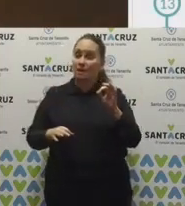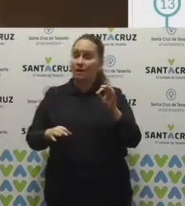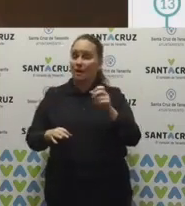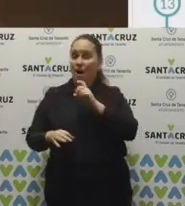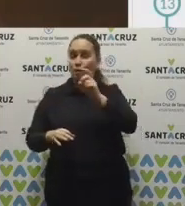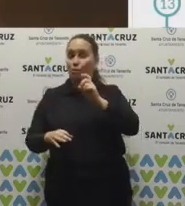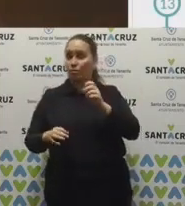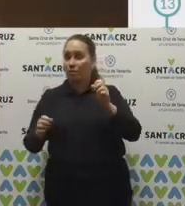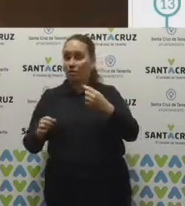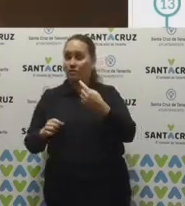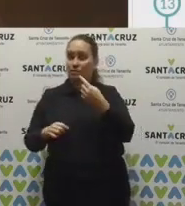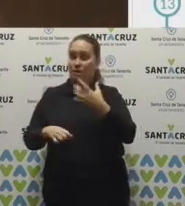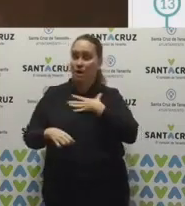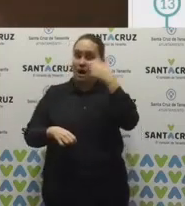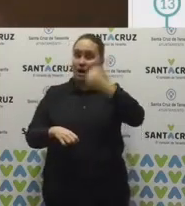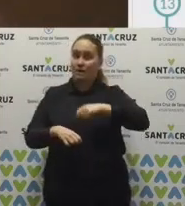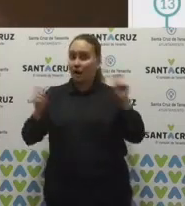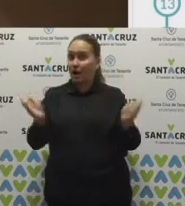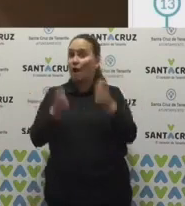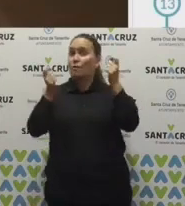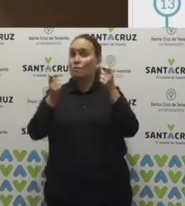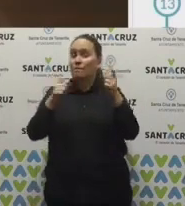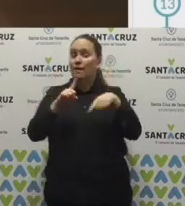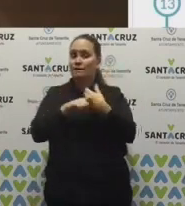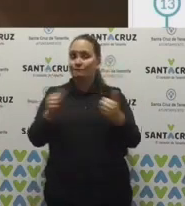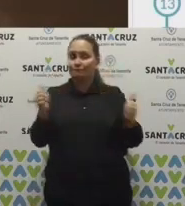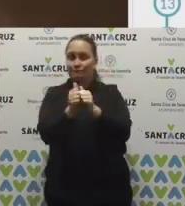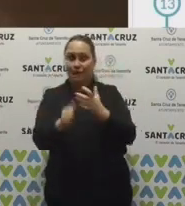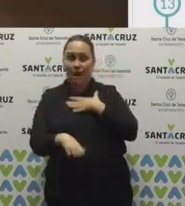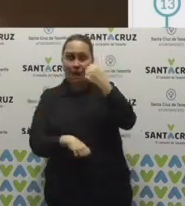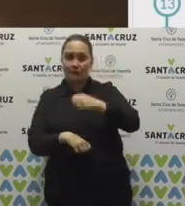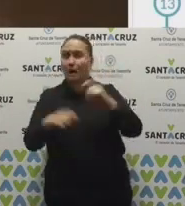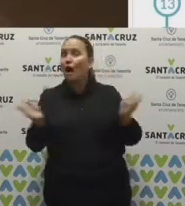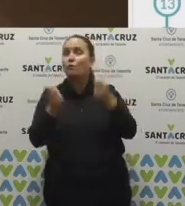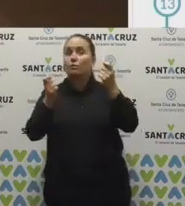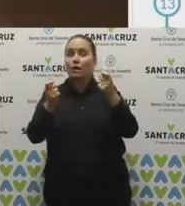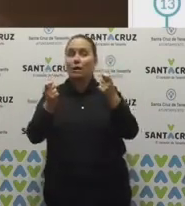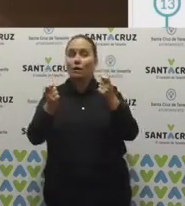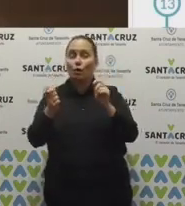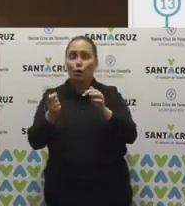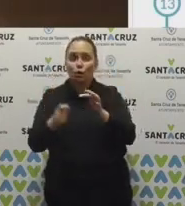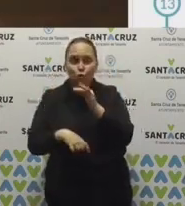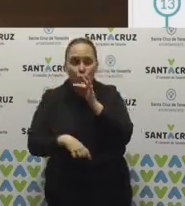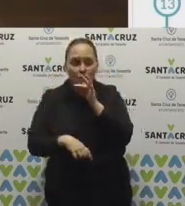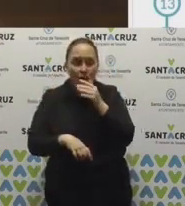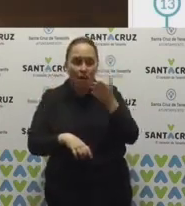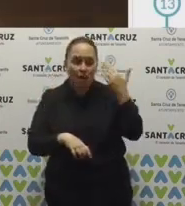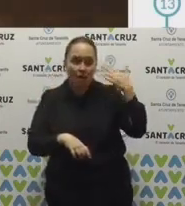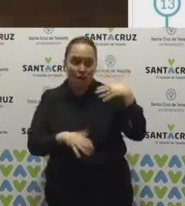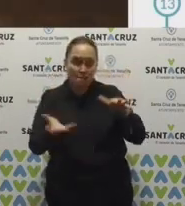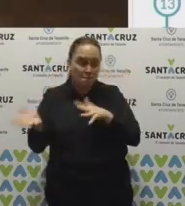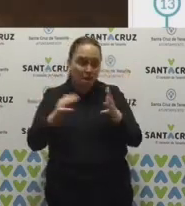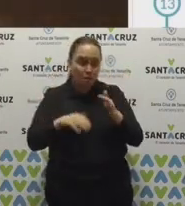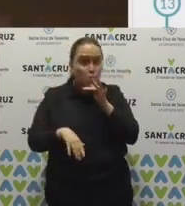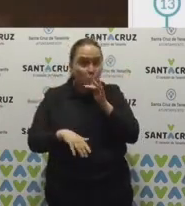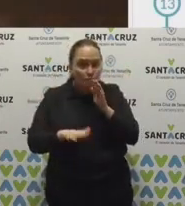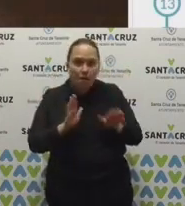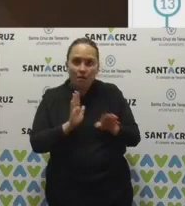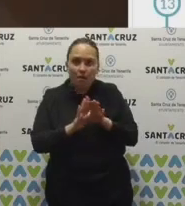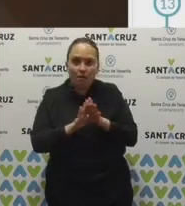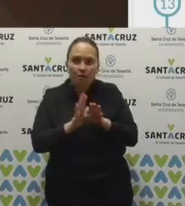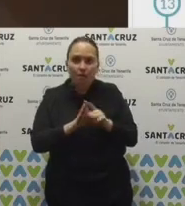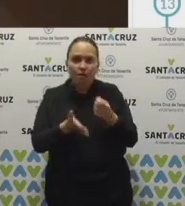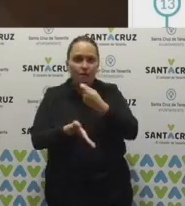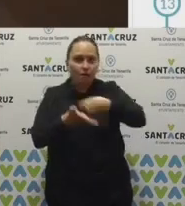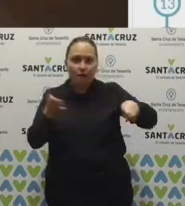marzo por parte del alcalde se le pertenece alcaldesa a día de hoy no se han cobrado las primas están abriendo como pueden pidiendo